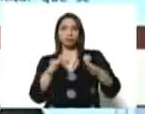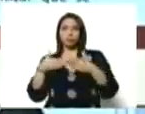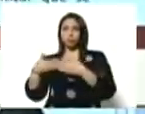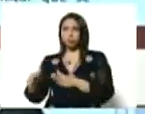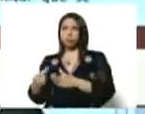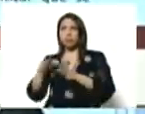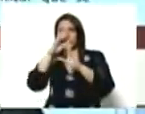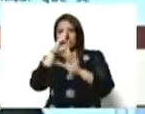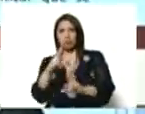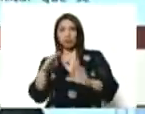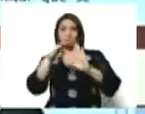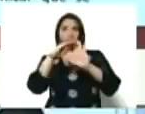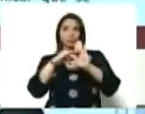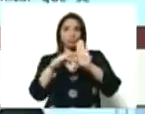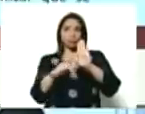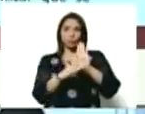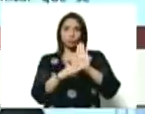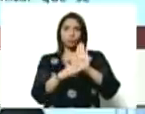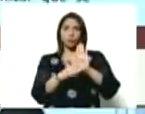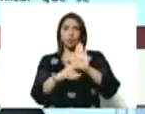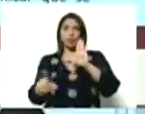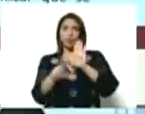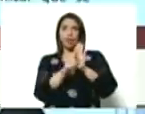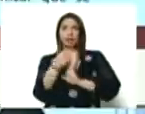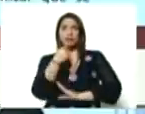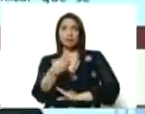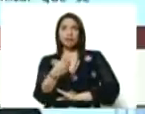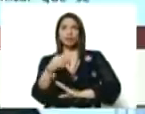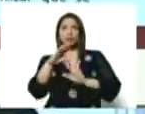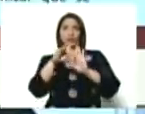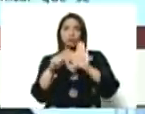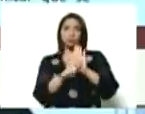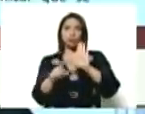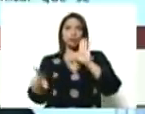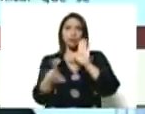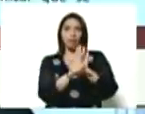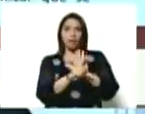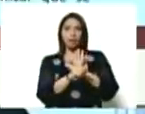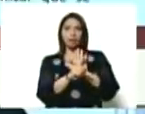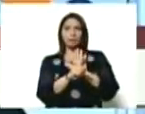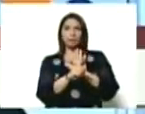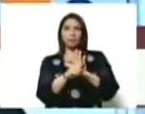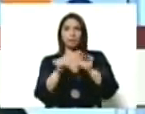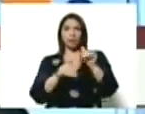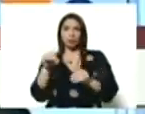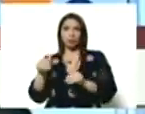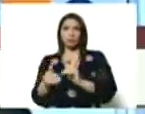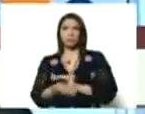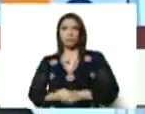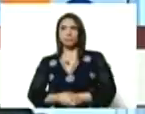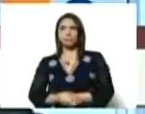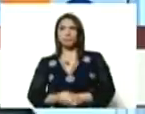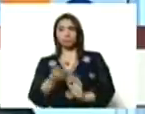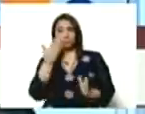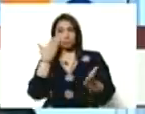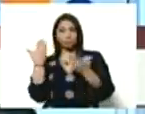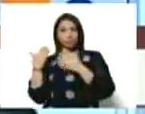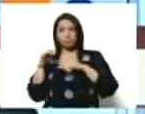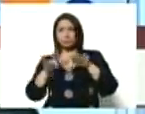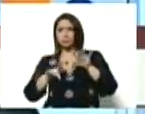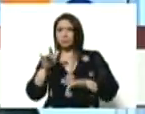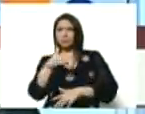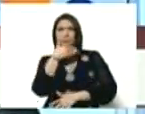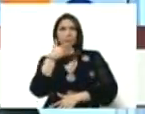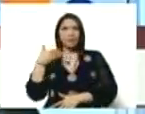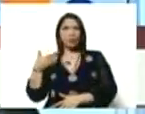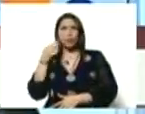aspectos legales establecidos en la Constitución y leyes orgánicas electorales. Esta máquina mejora la